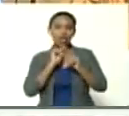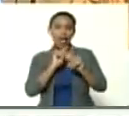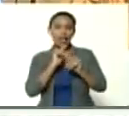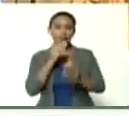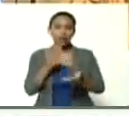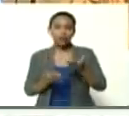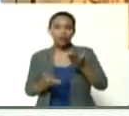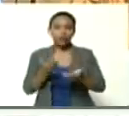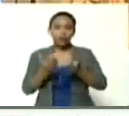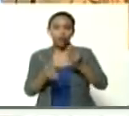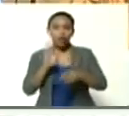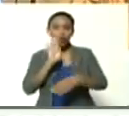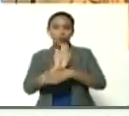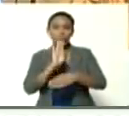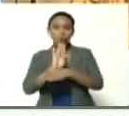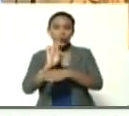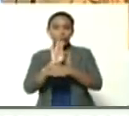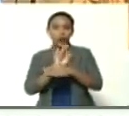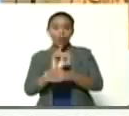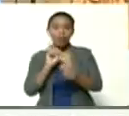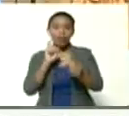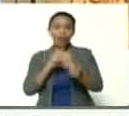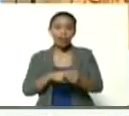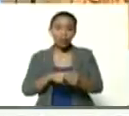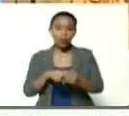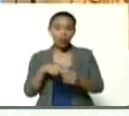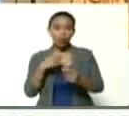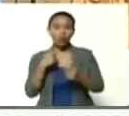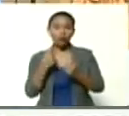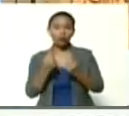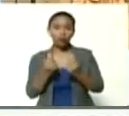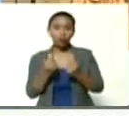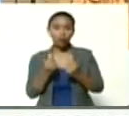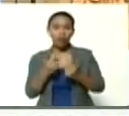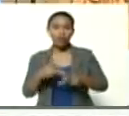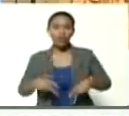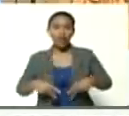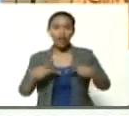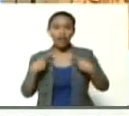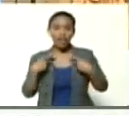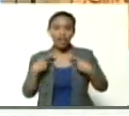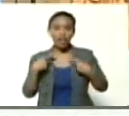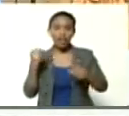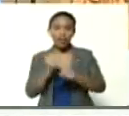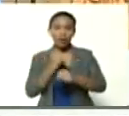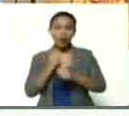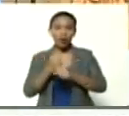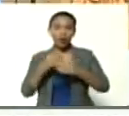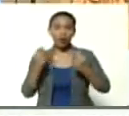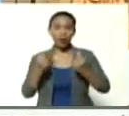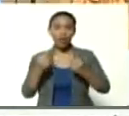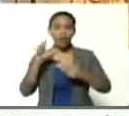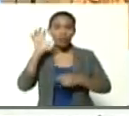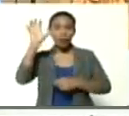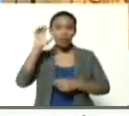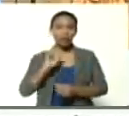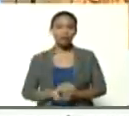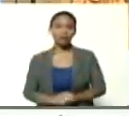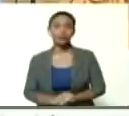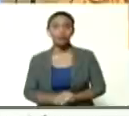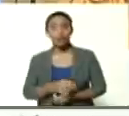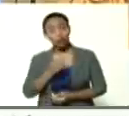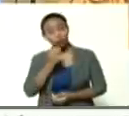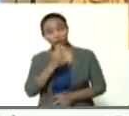estabilidad, protección de ingresos, protección de la vida laboral y económica del país.